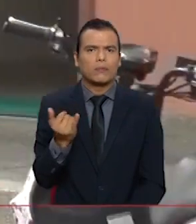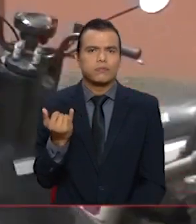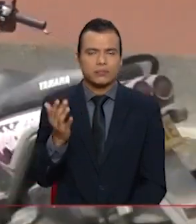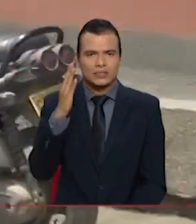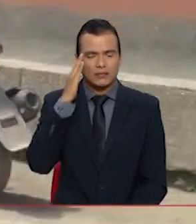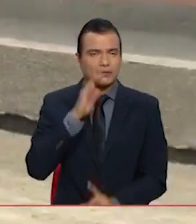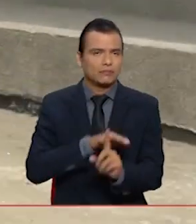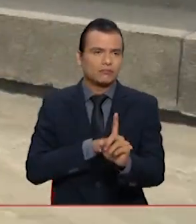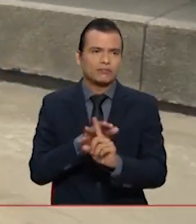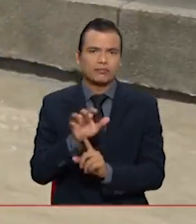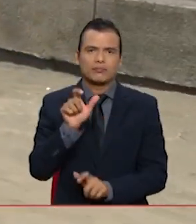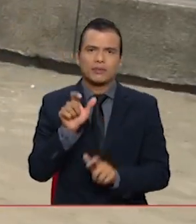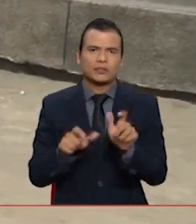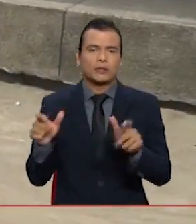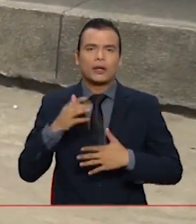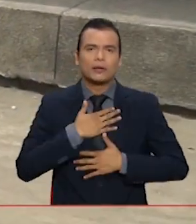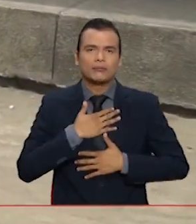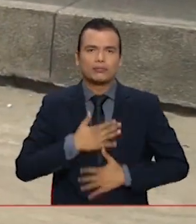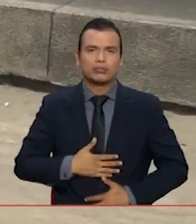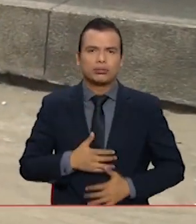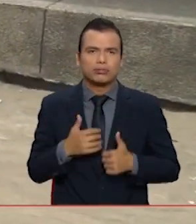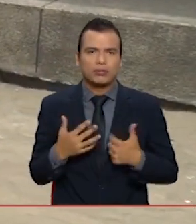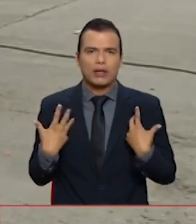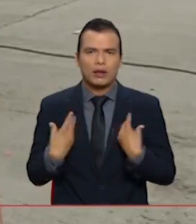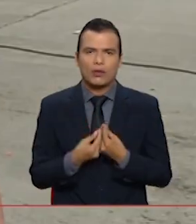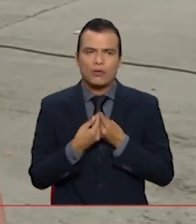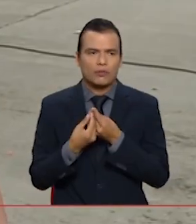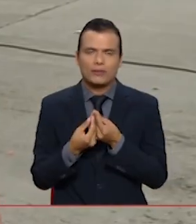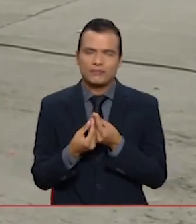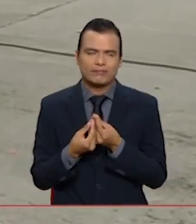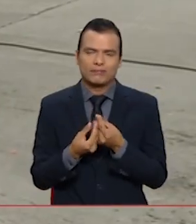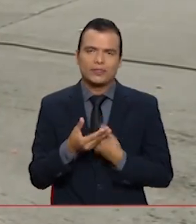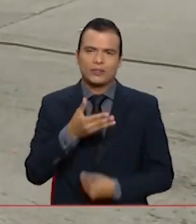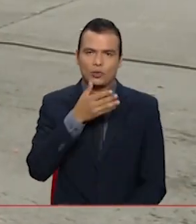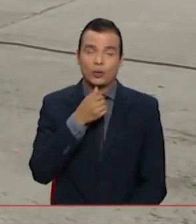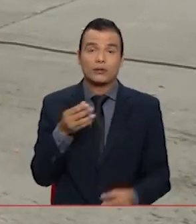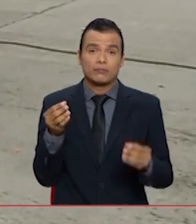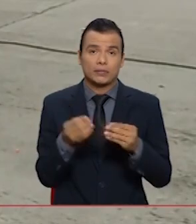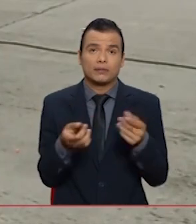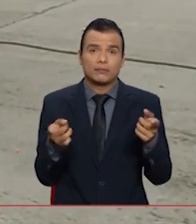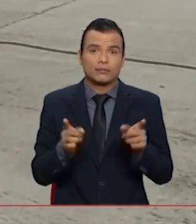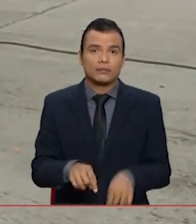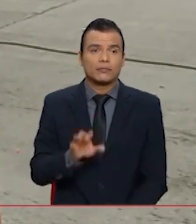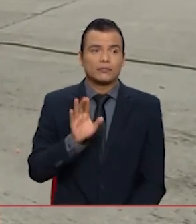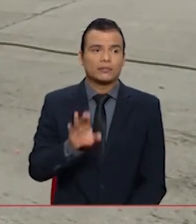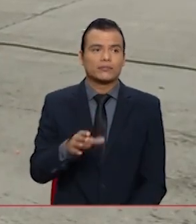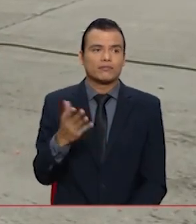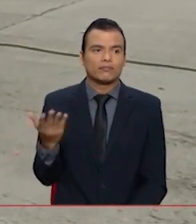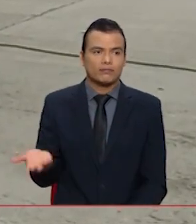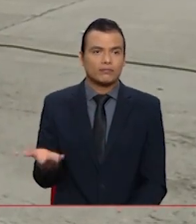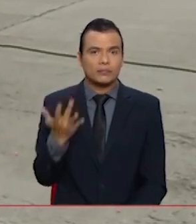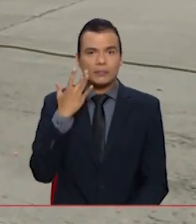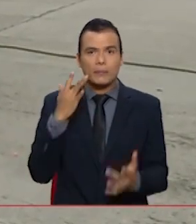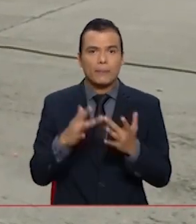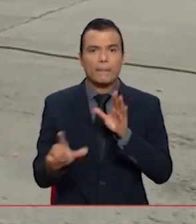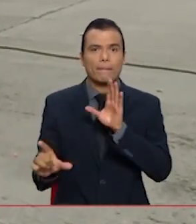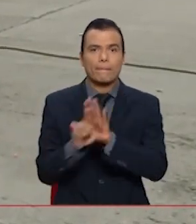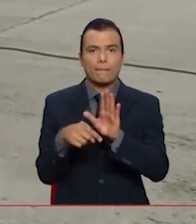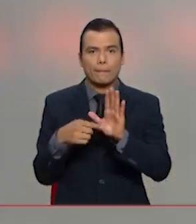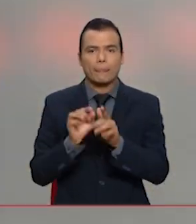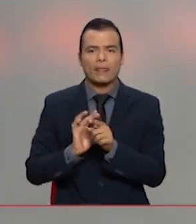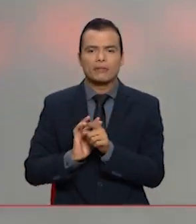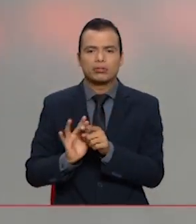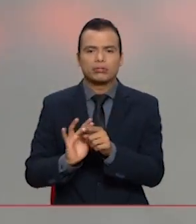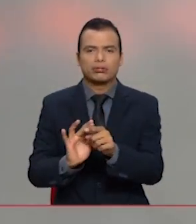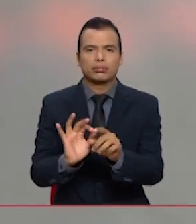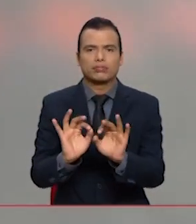interrumpe primero la tranquilidad y la convivencia, y segundo, va en contra del ordenamiento jurídico, que es